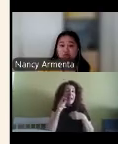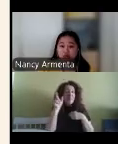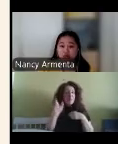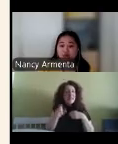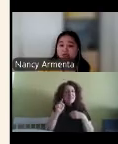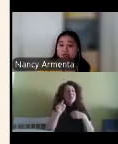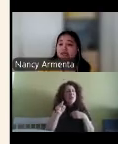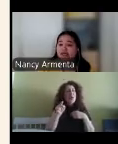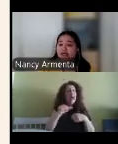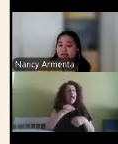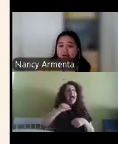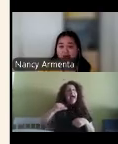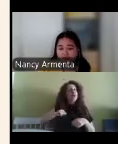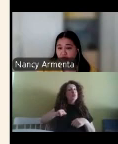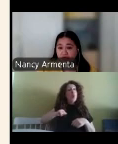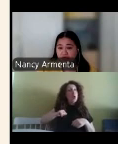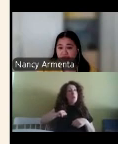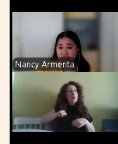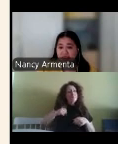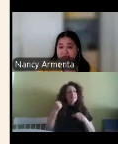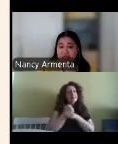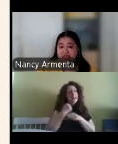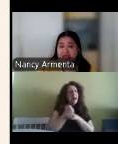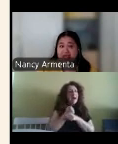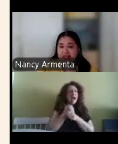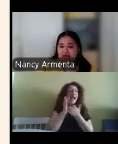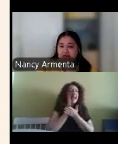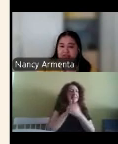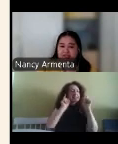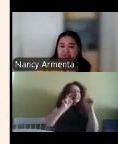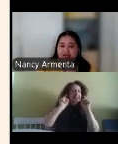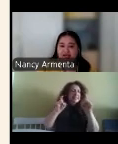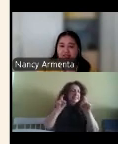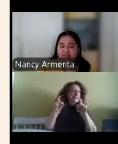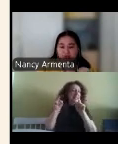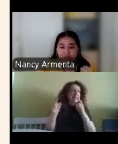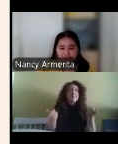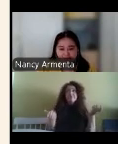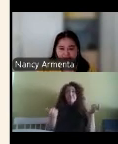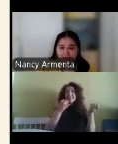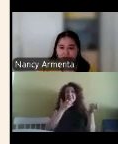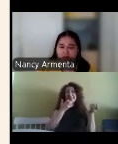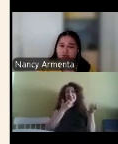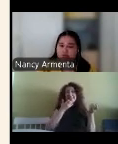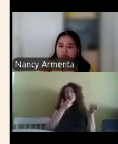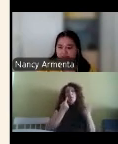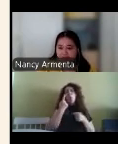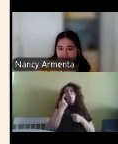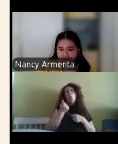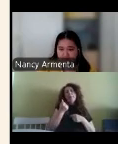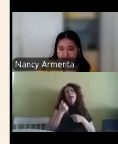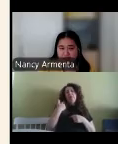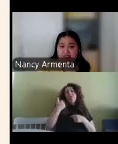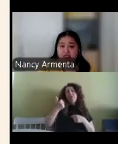que es autónoma, que trabaja dando clases. Claro, si ella se toma el día, no da la clase. Y si no da